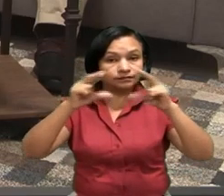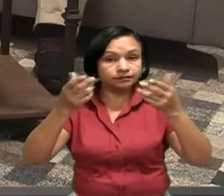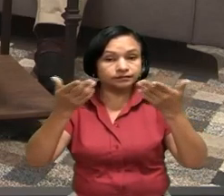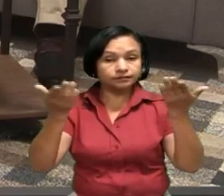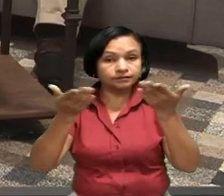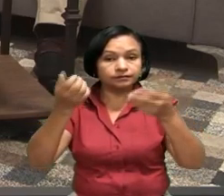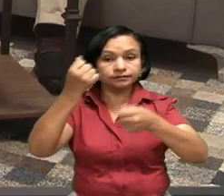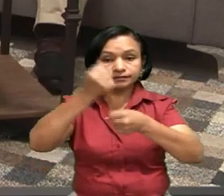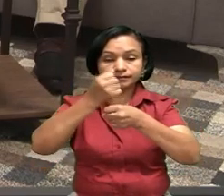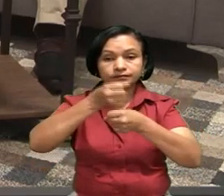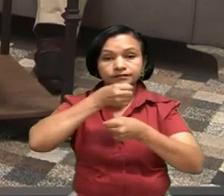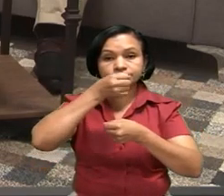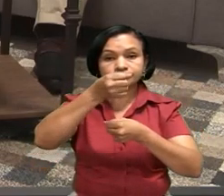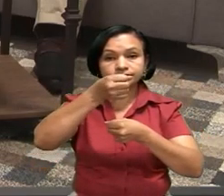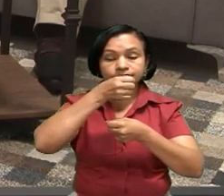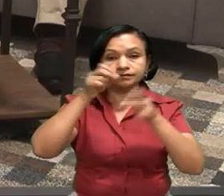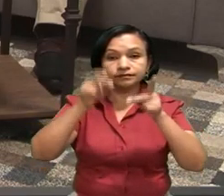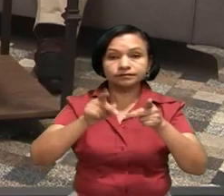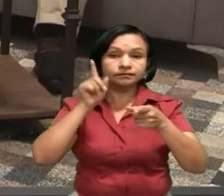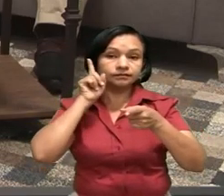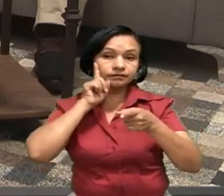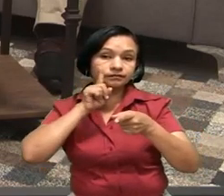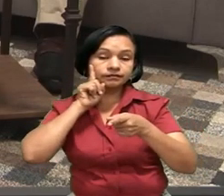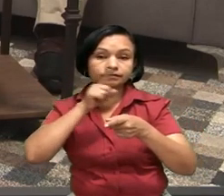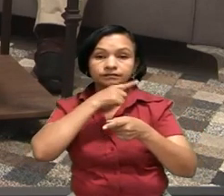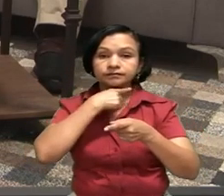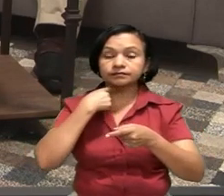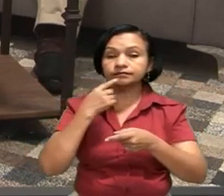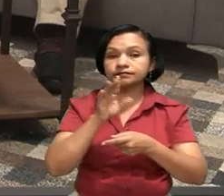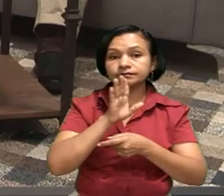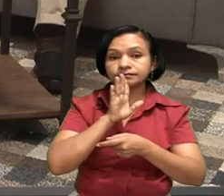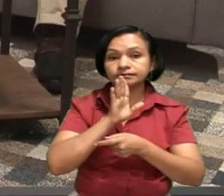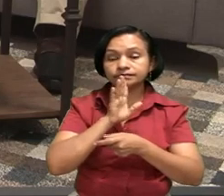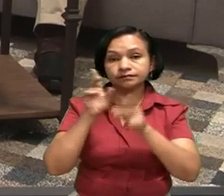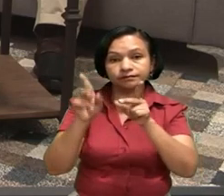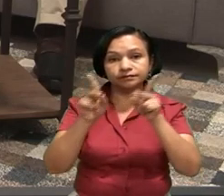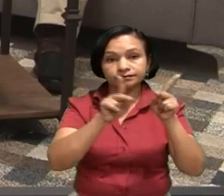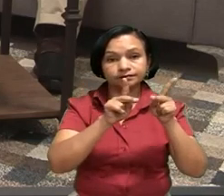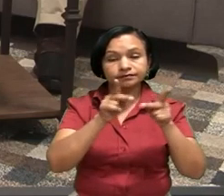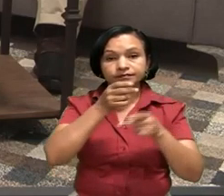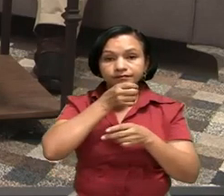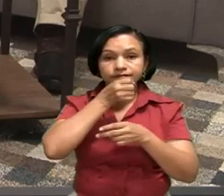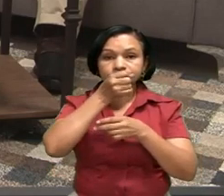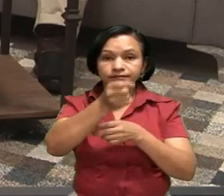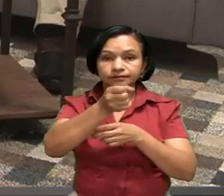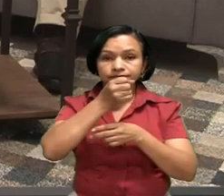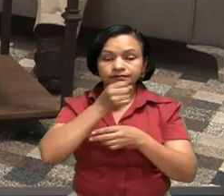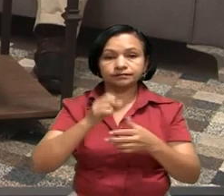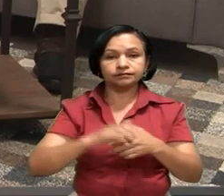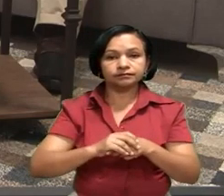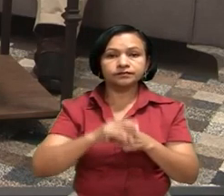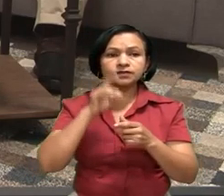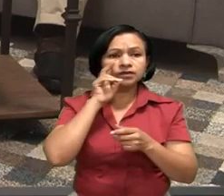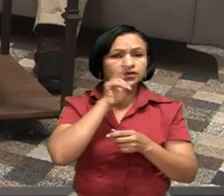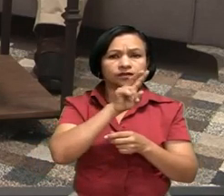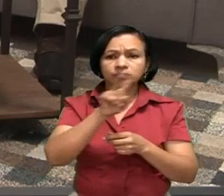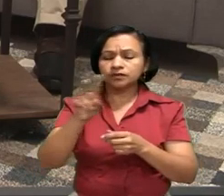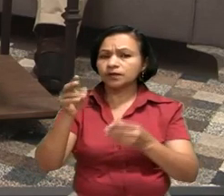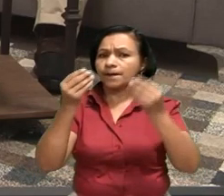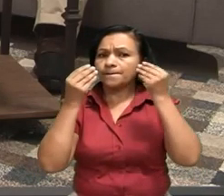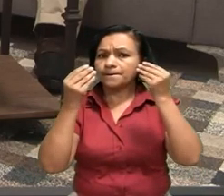credibilidad de quienes ejercen este oficio yo creo que hay bastante talento en el